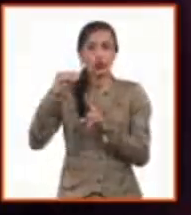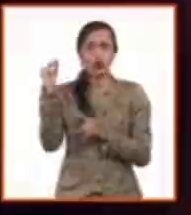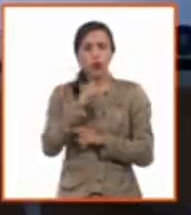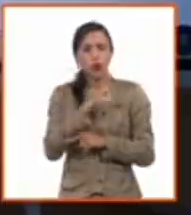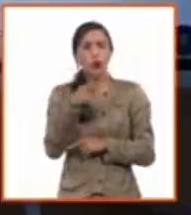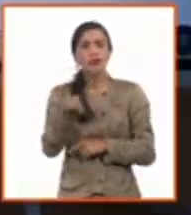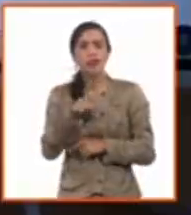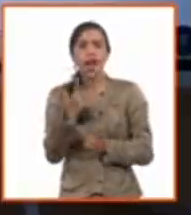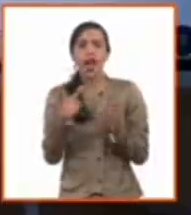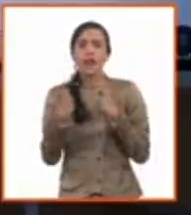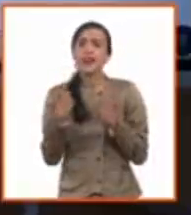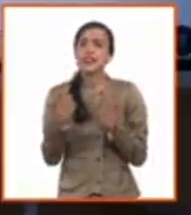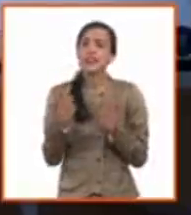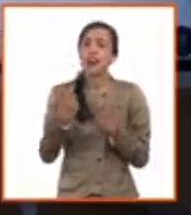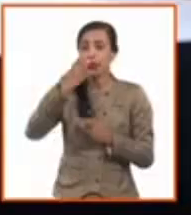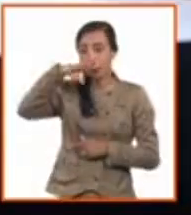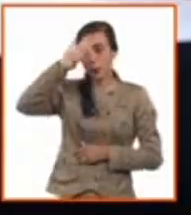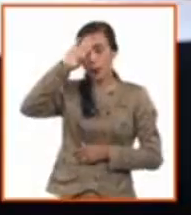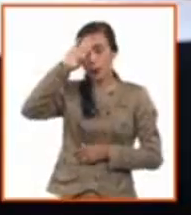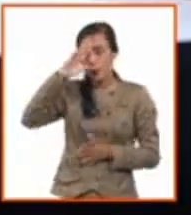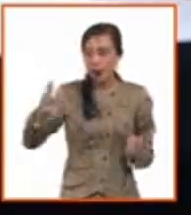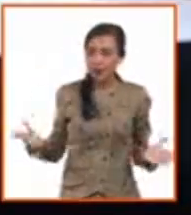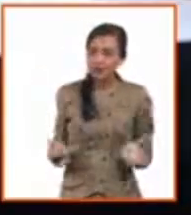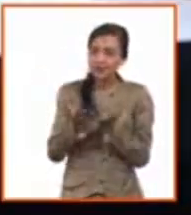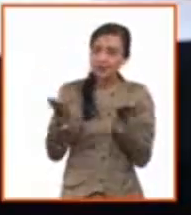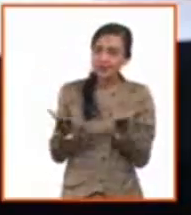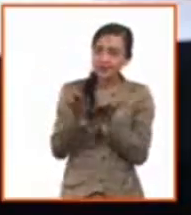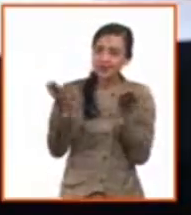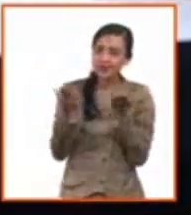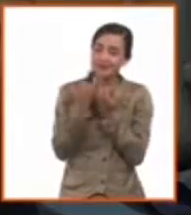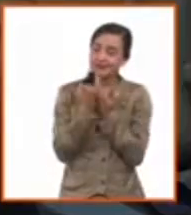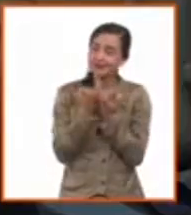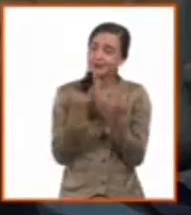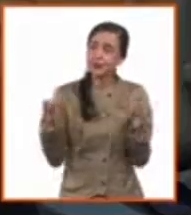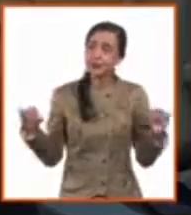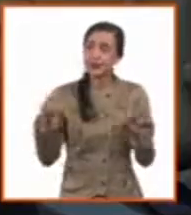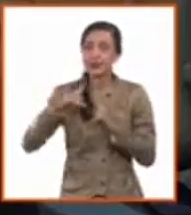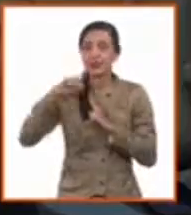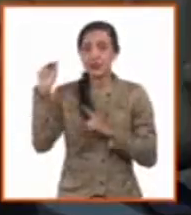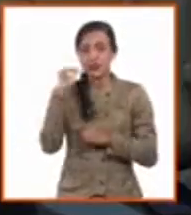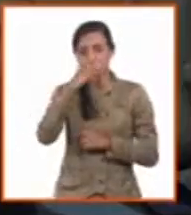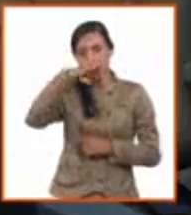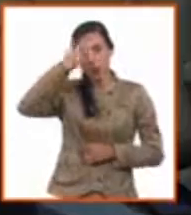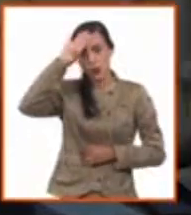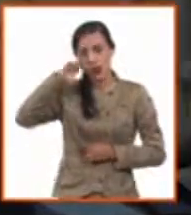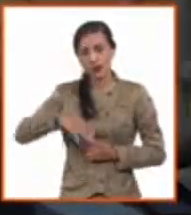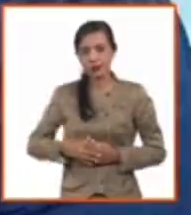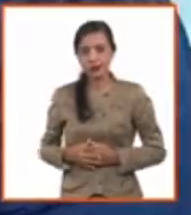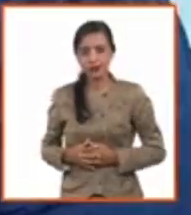a tono con las necesidades del país para impulsar su desarrollo y soberanía tecnológica